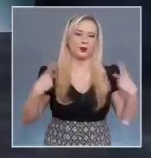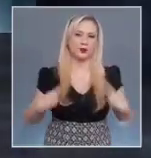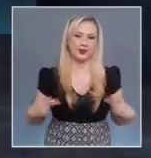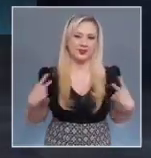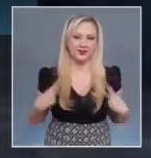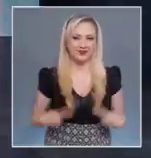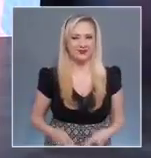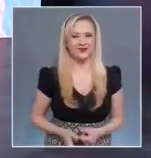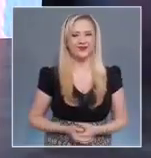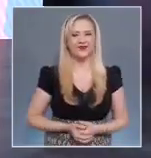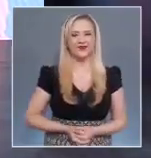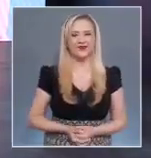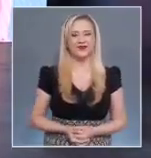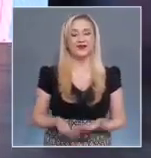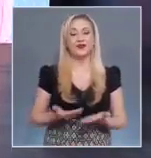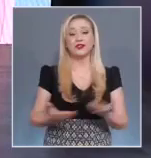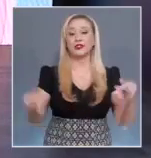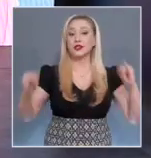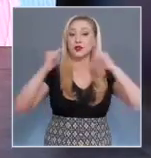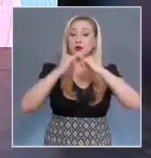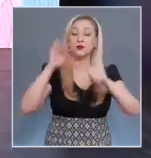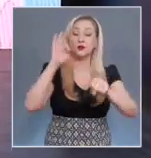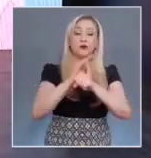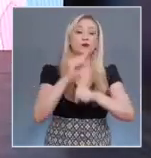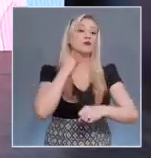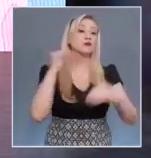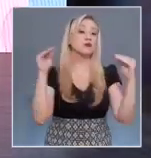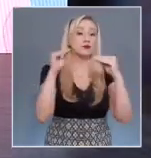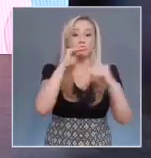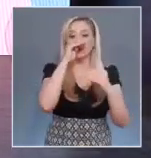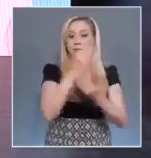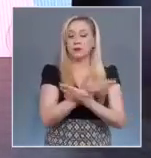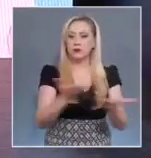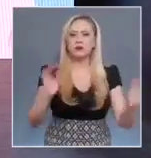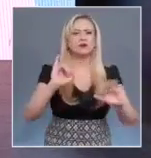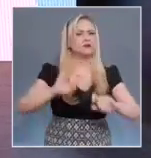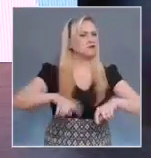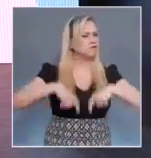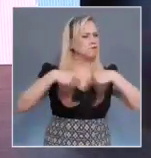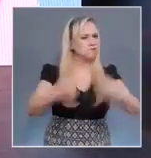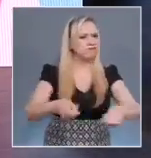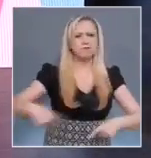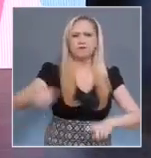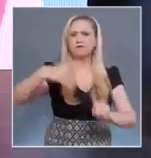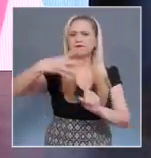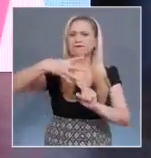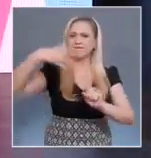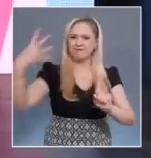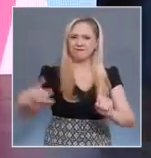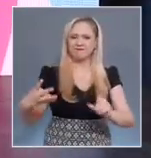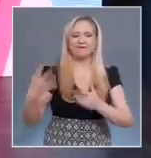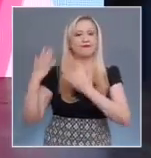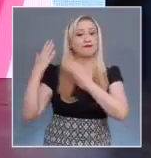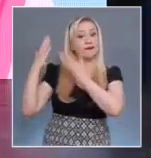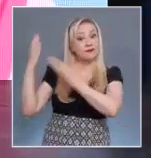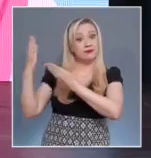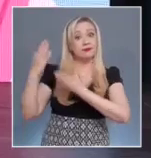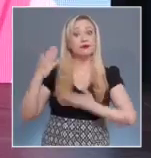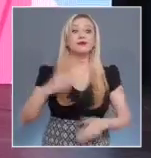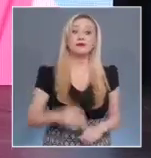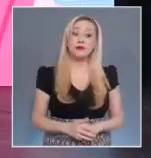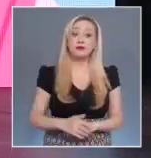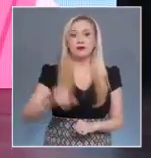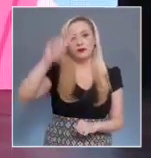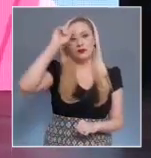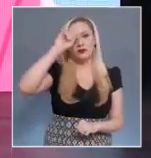La Defensoría Pública Federal brinda servicios gratuitos a la comunidad de la diversidad sexual. Un ejemplo de ello es la asesoría que prestó a